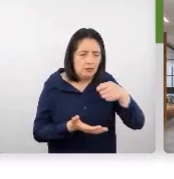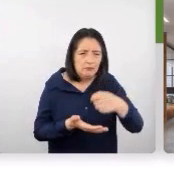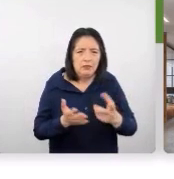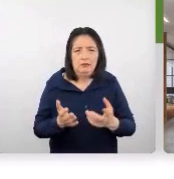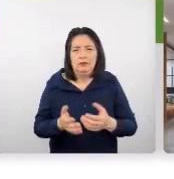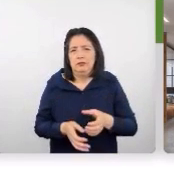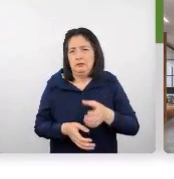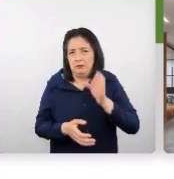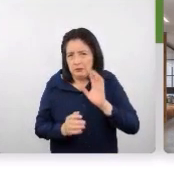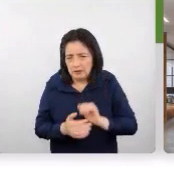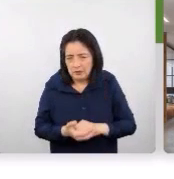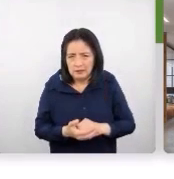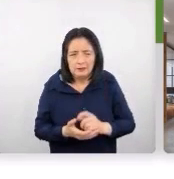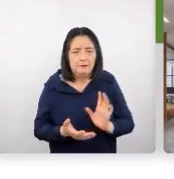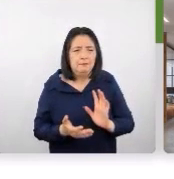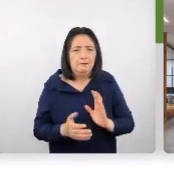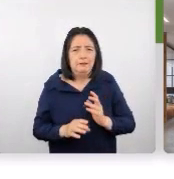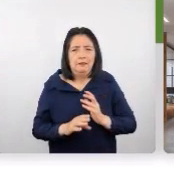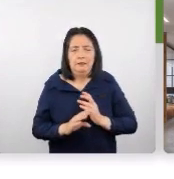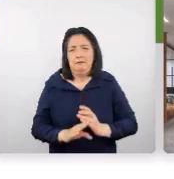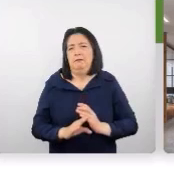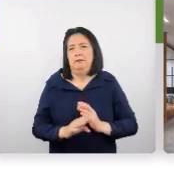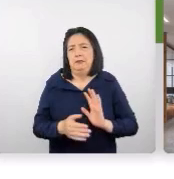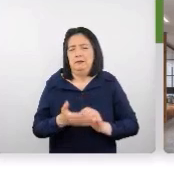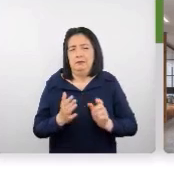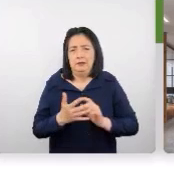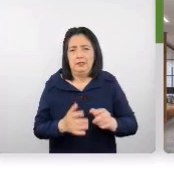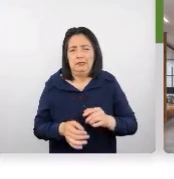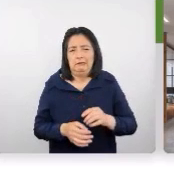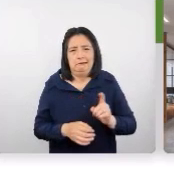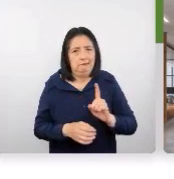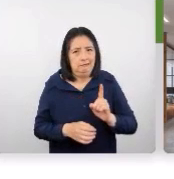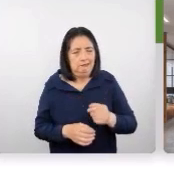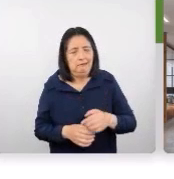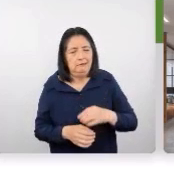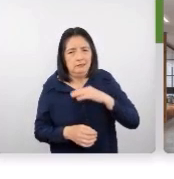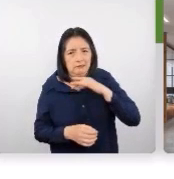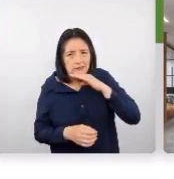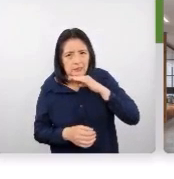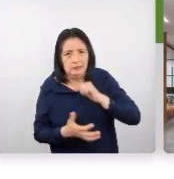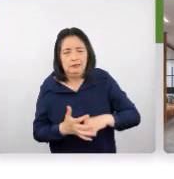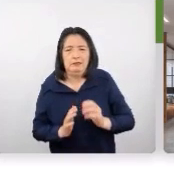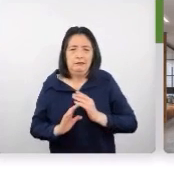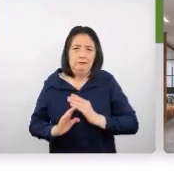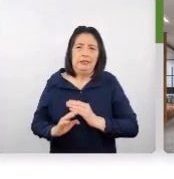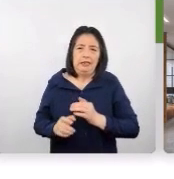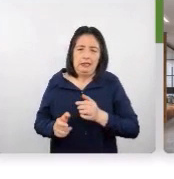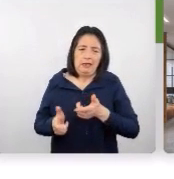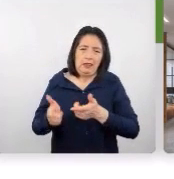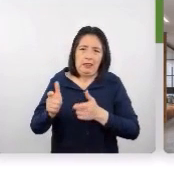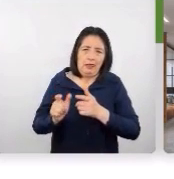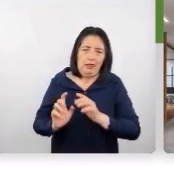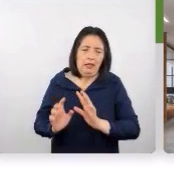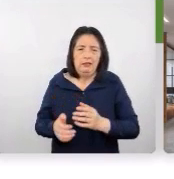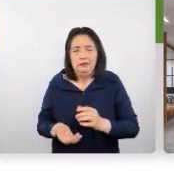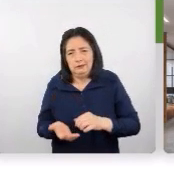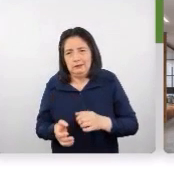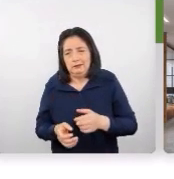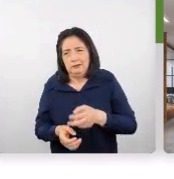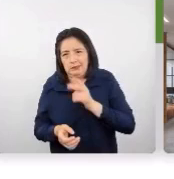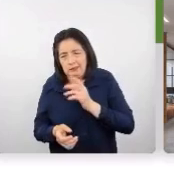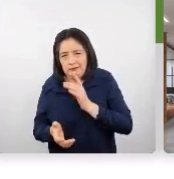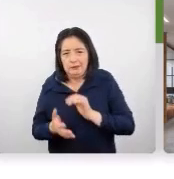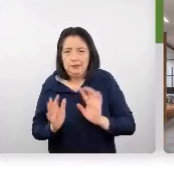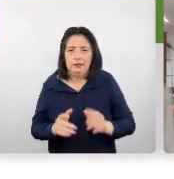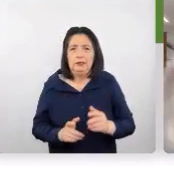evitar el contacto con el cerdo, es evitar las bebidas alcohólicas. En ese sentido, entonces el